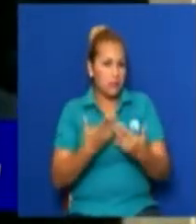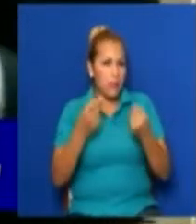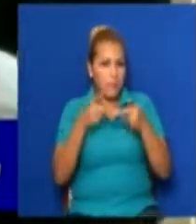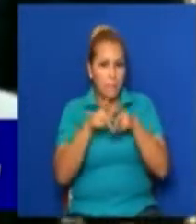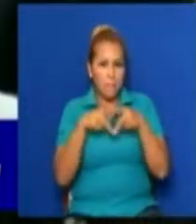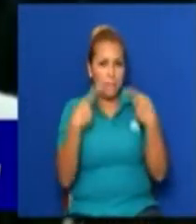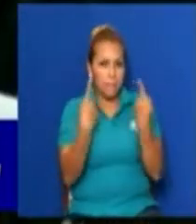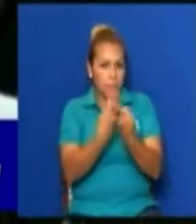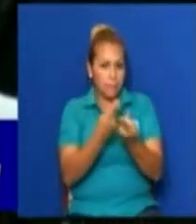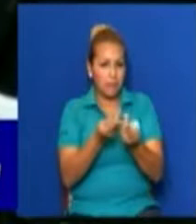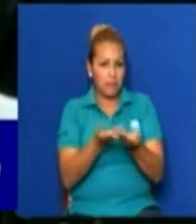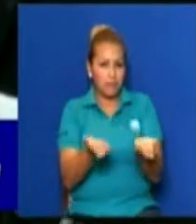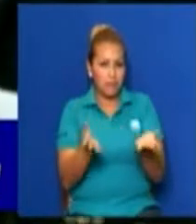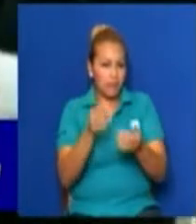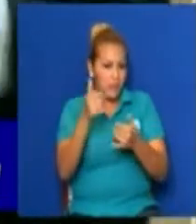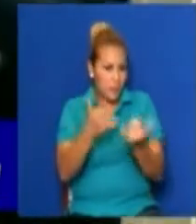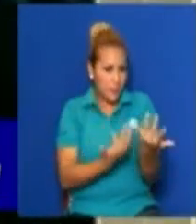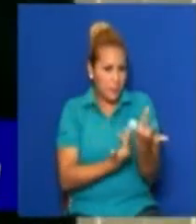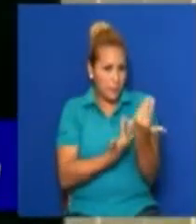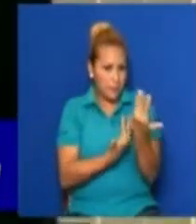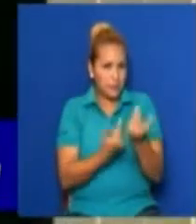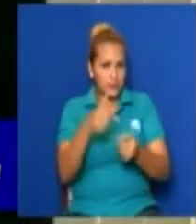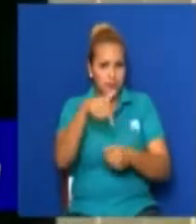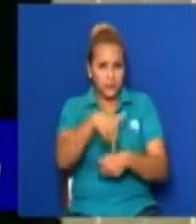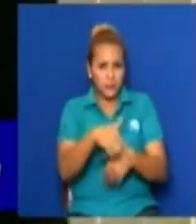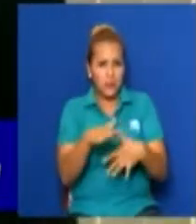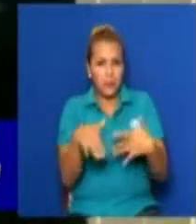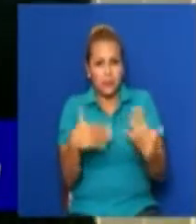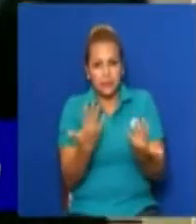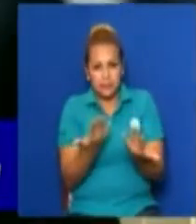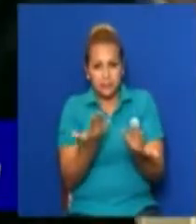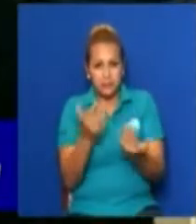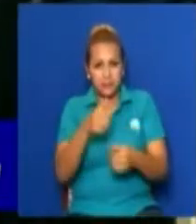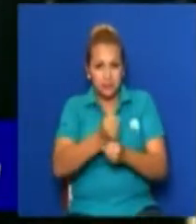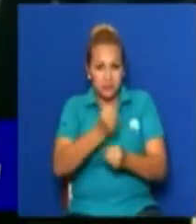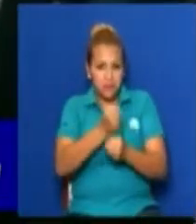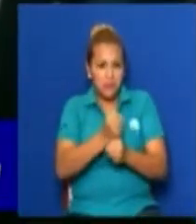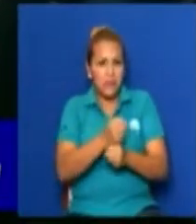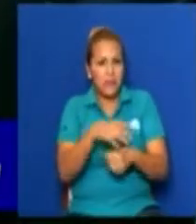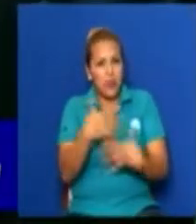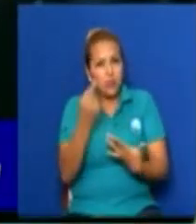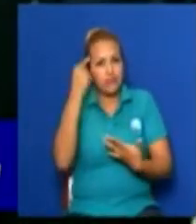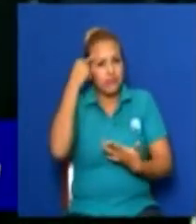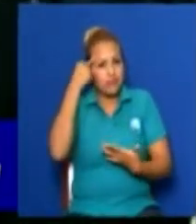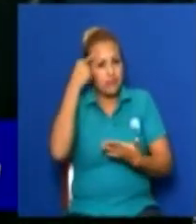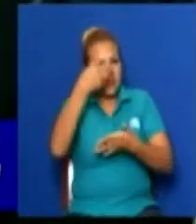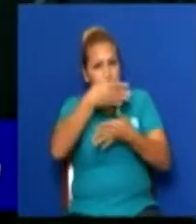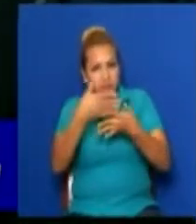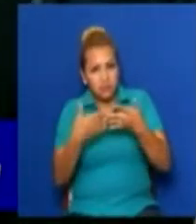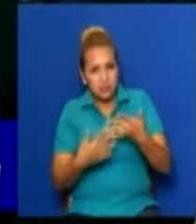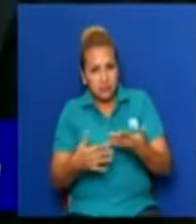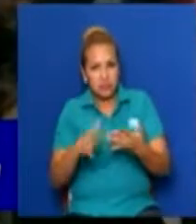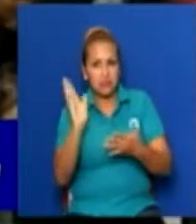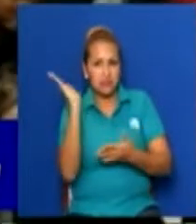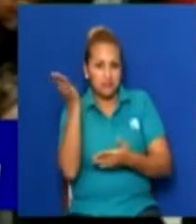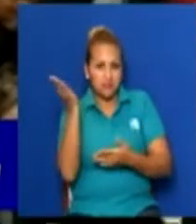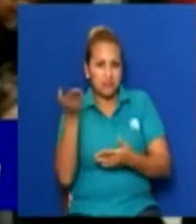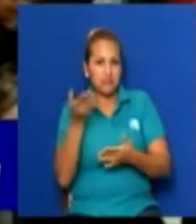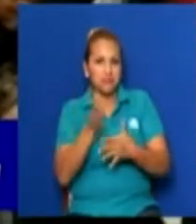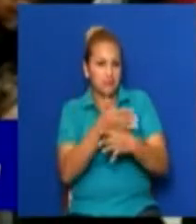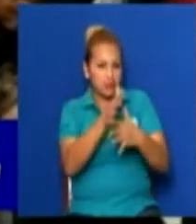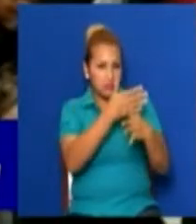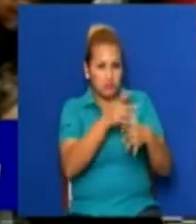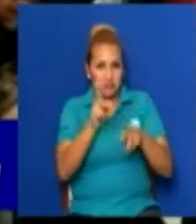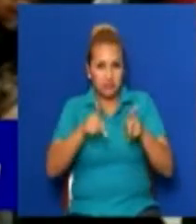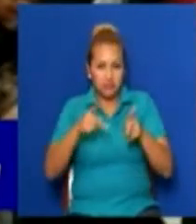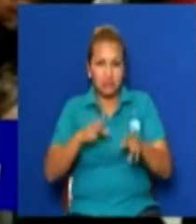Esperamos, pues, que podamos, con los aportes de todos ustedes y de los diferentes expositores y